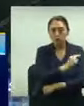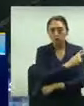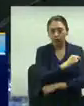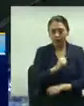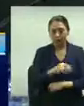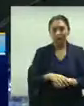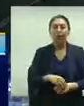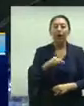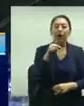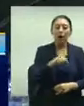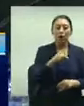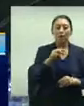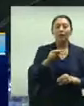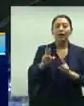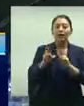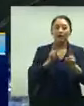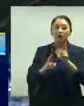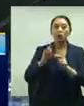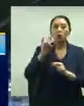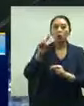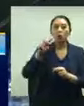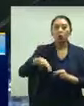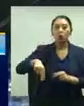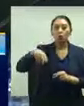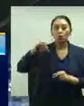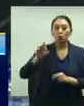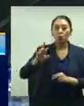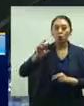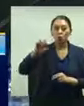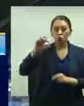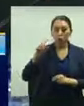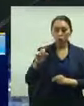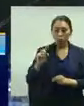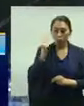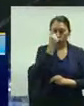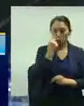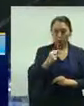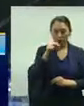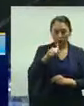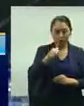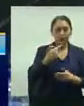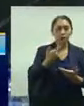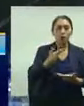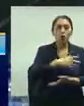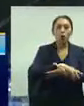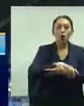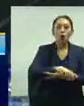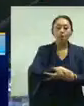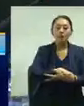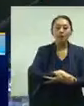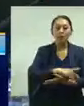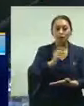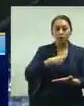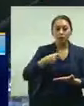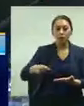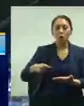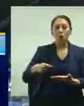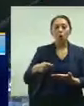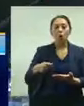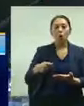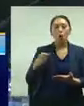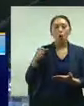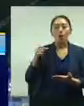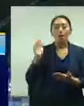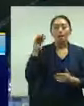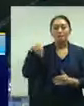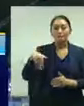Ahora, en relación a UNOPS, pues ustedes tienen conocimiento que este es un convenio que se firmó en el mes de marzo, enero, febrero, marzo, abril,